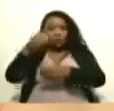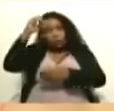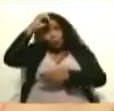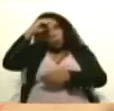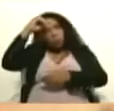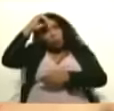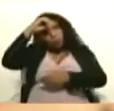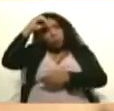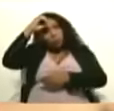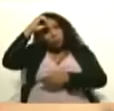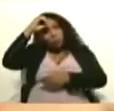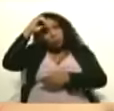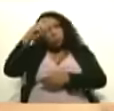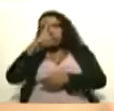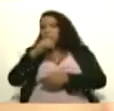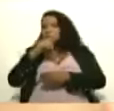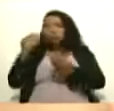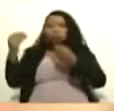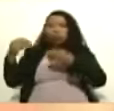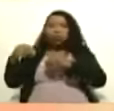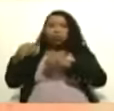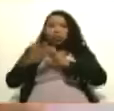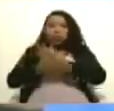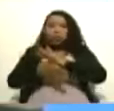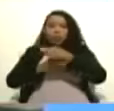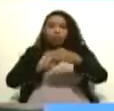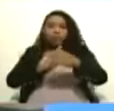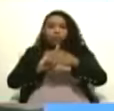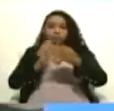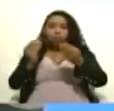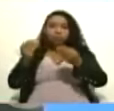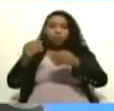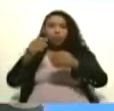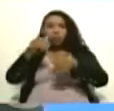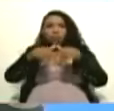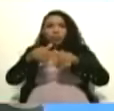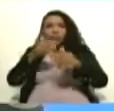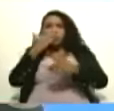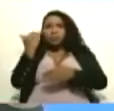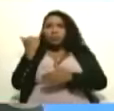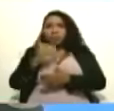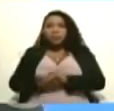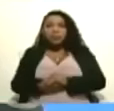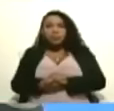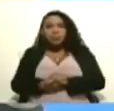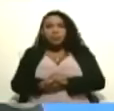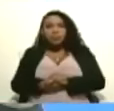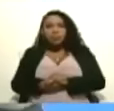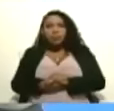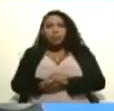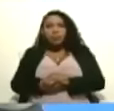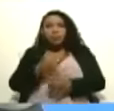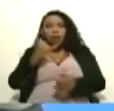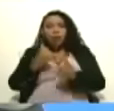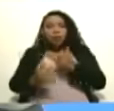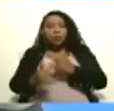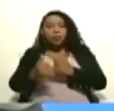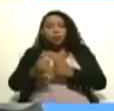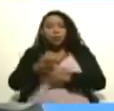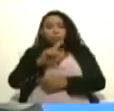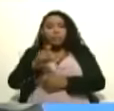de de desacuerdo con respecto al referéndum Gracias eh sobre la última pregunta evidentemente